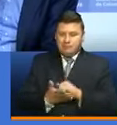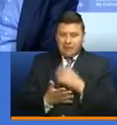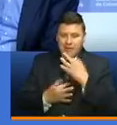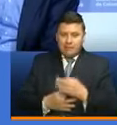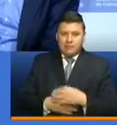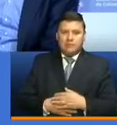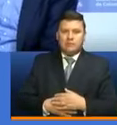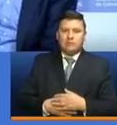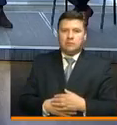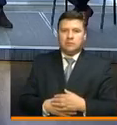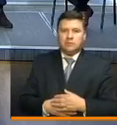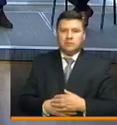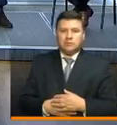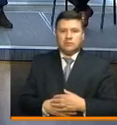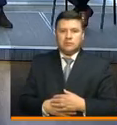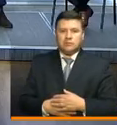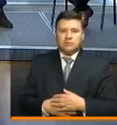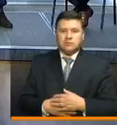realidad.